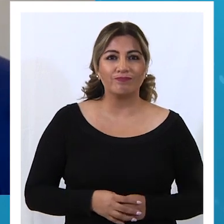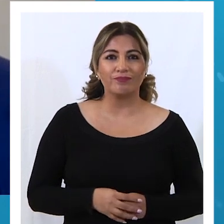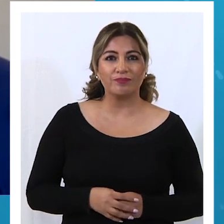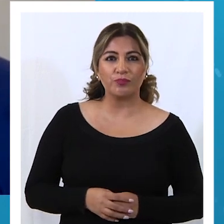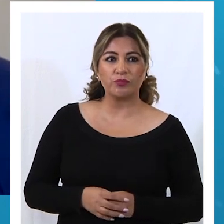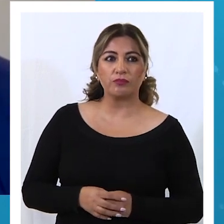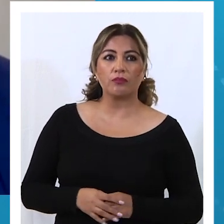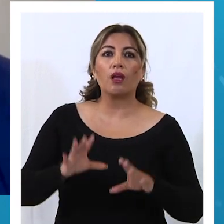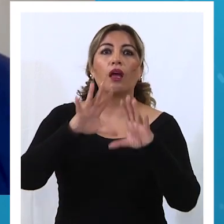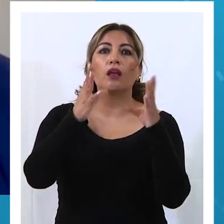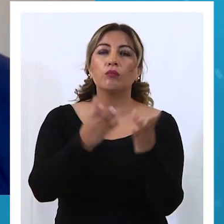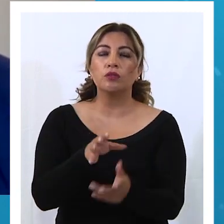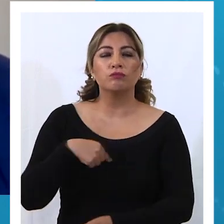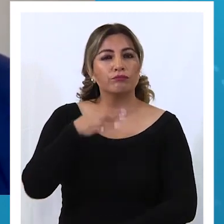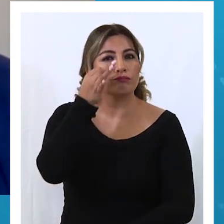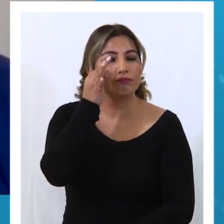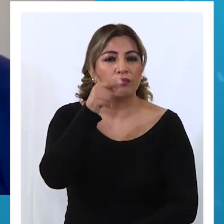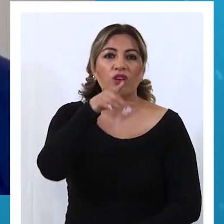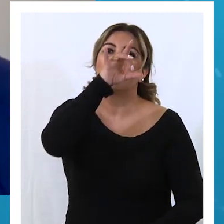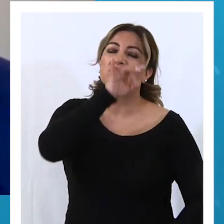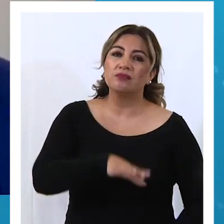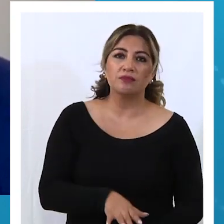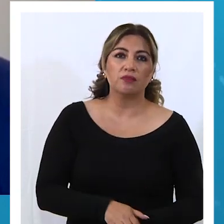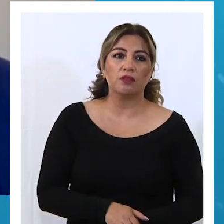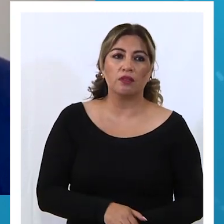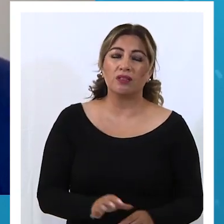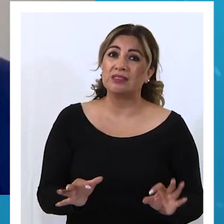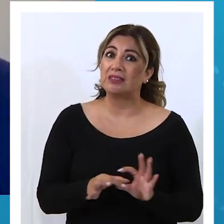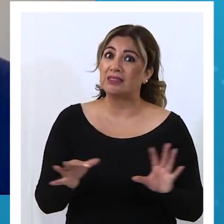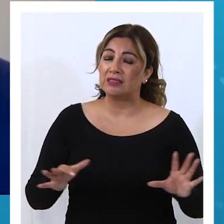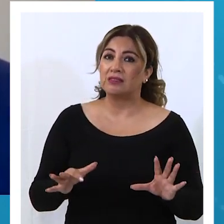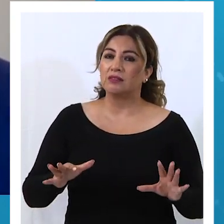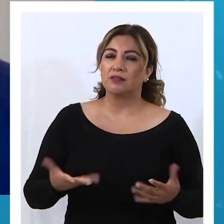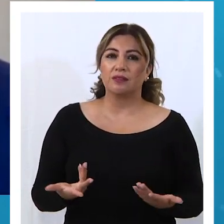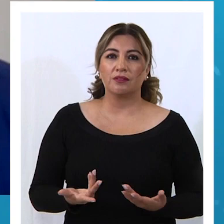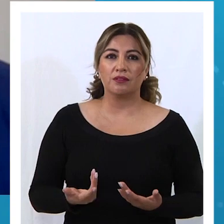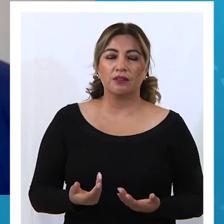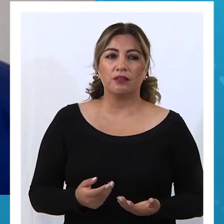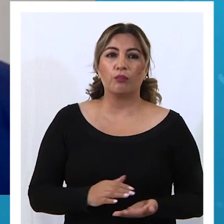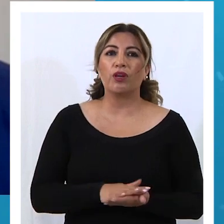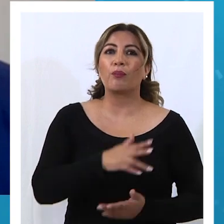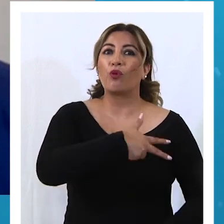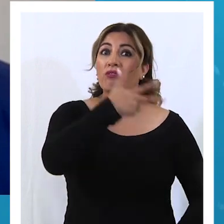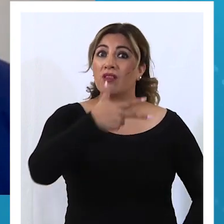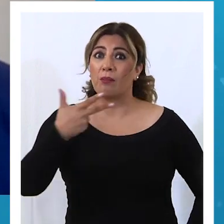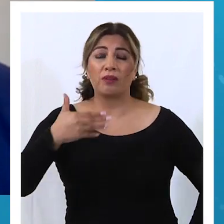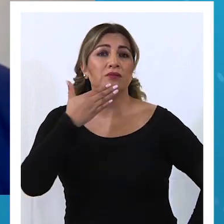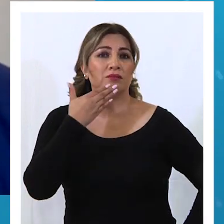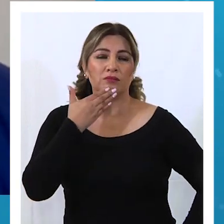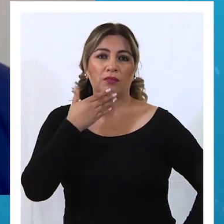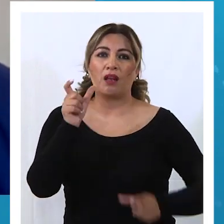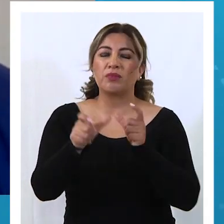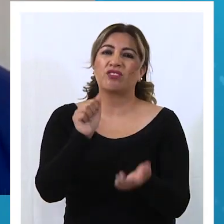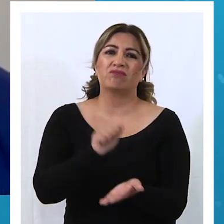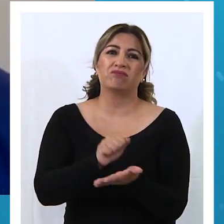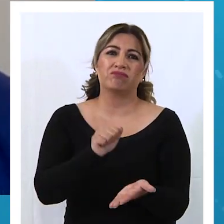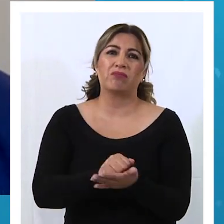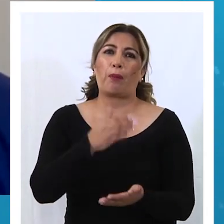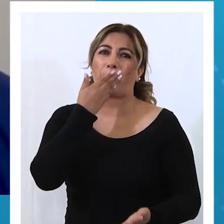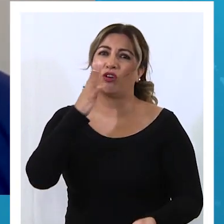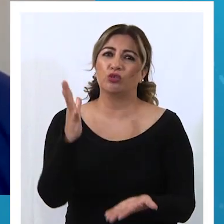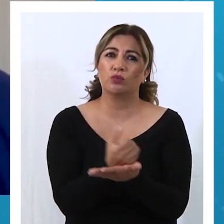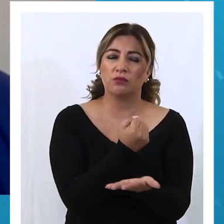eso se observa en todo el mundo. Yo creo que lo que ocurrió en Chile es muy extremo. Es bastante extremo porque, por ejemplo, en Dinamarca también la gente reclama unos